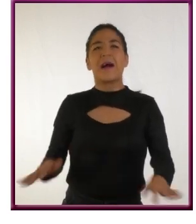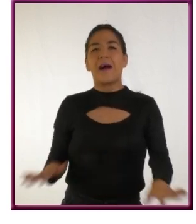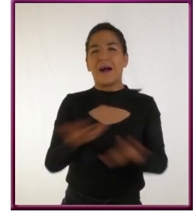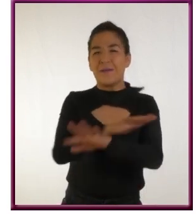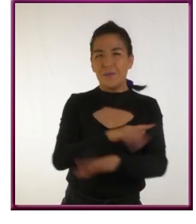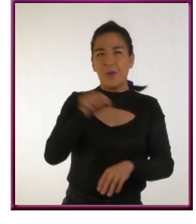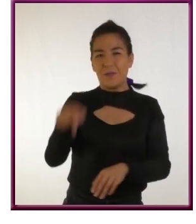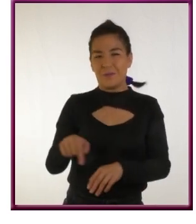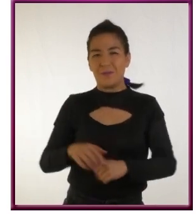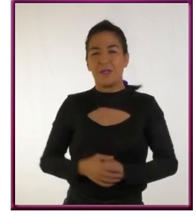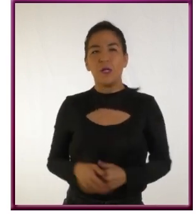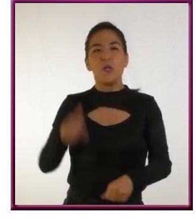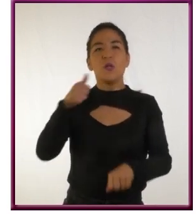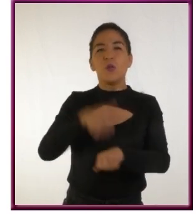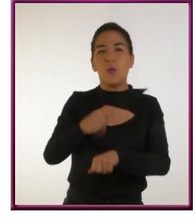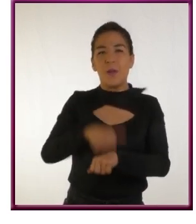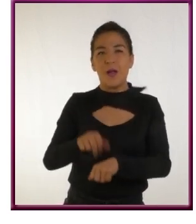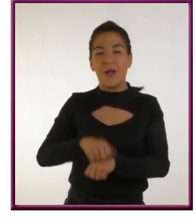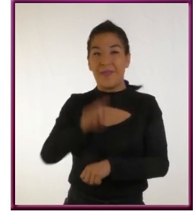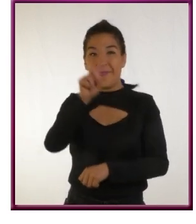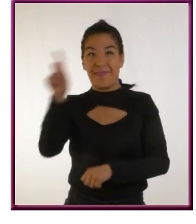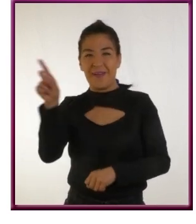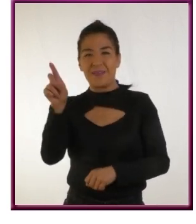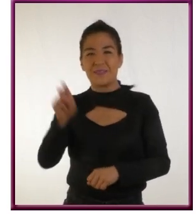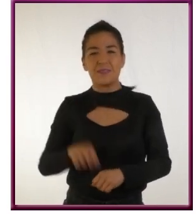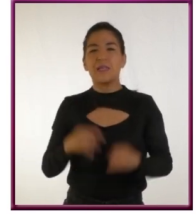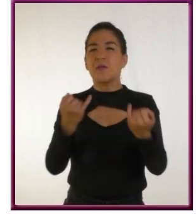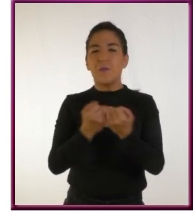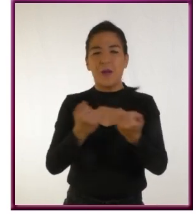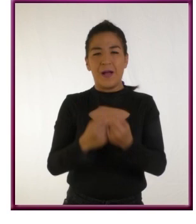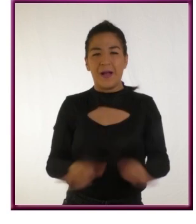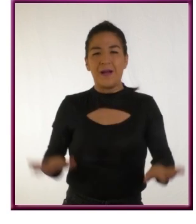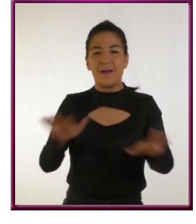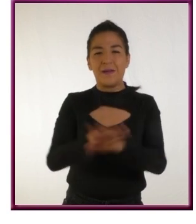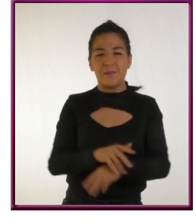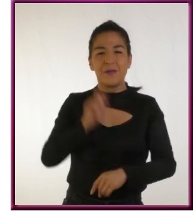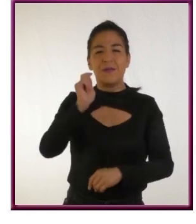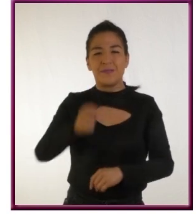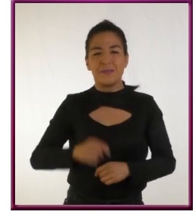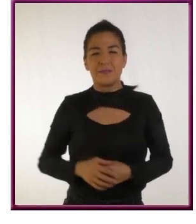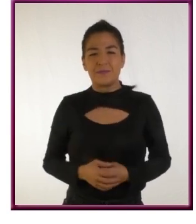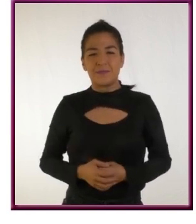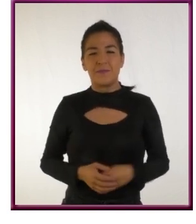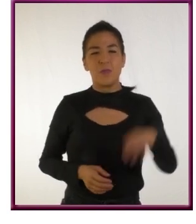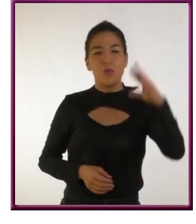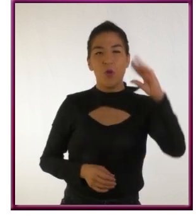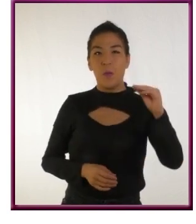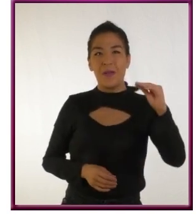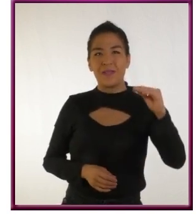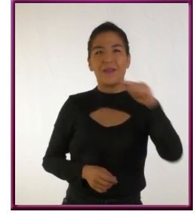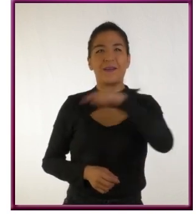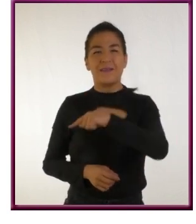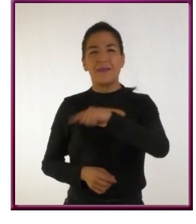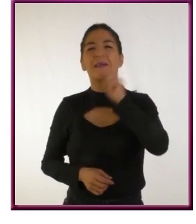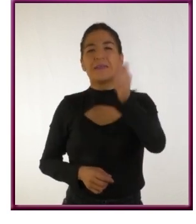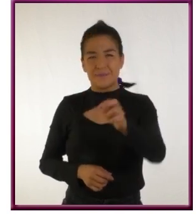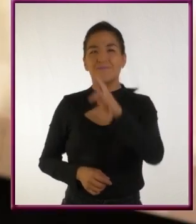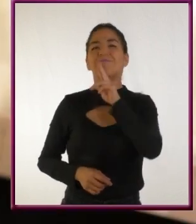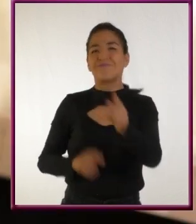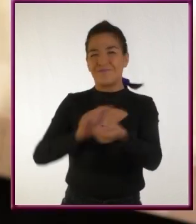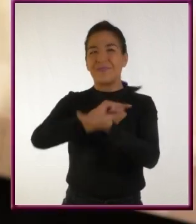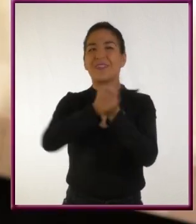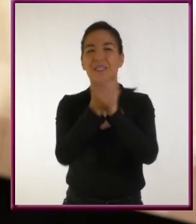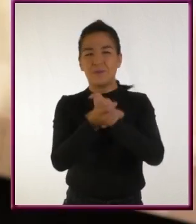como reloj 90 grados para obtener el de arriba a la derecha. Roto como reloj y obtengo el de arriba. Eso